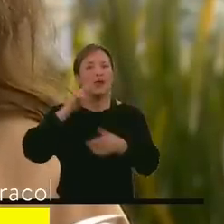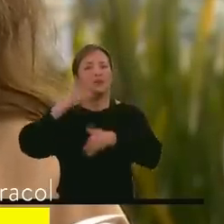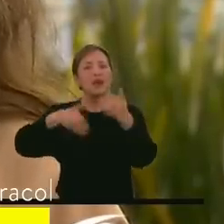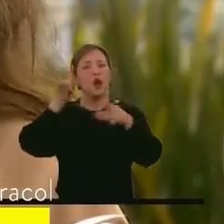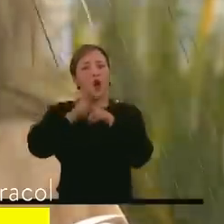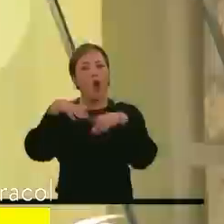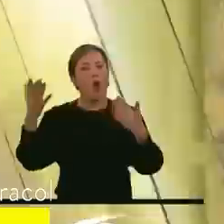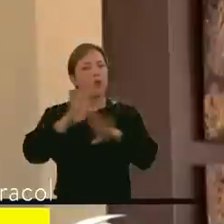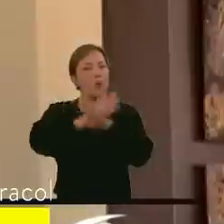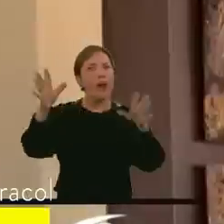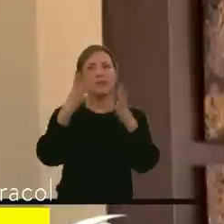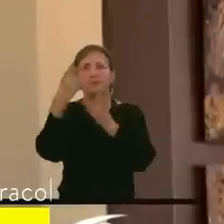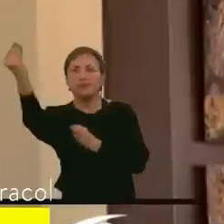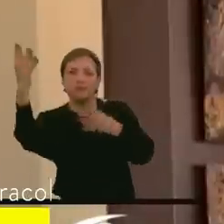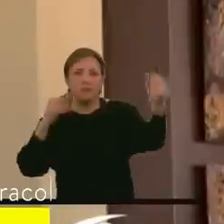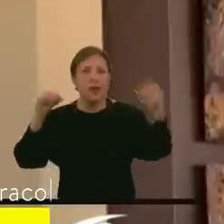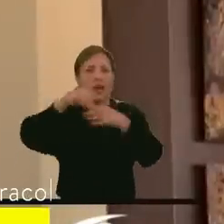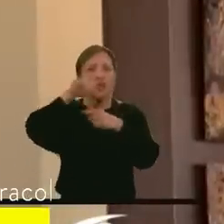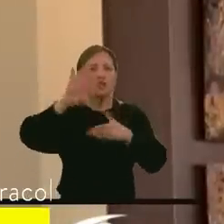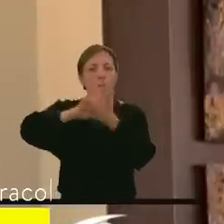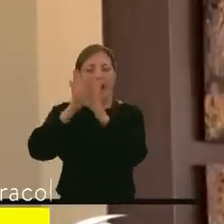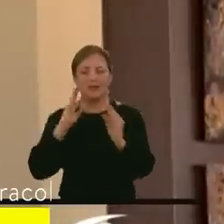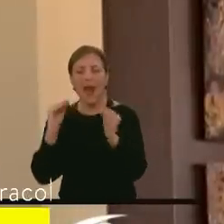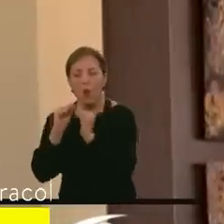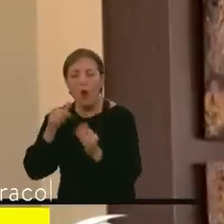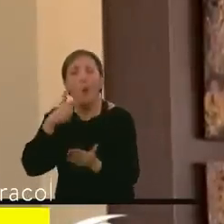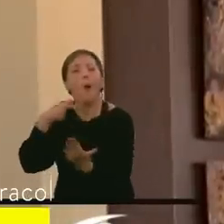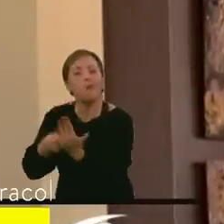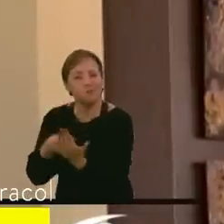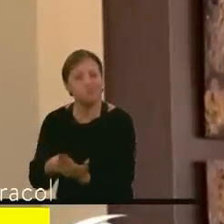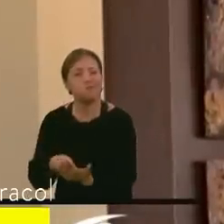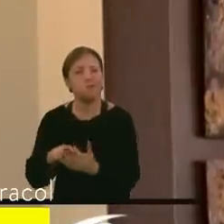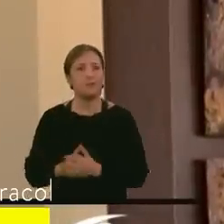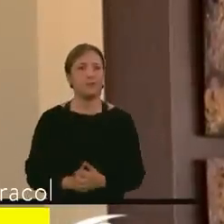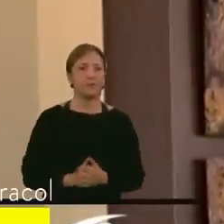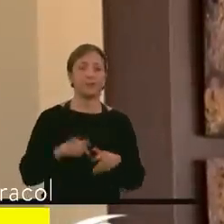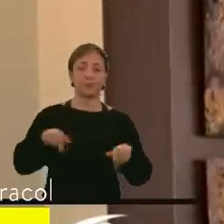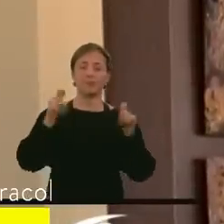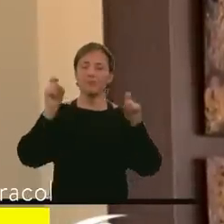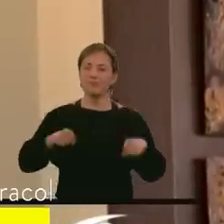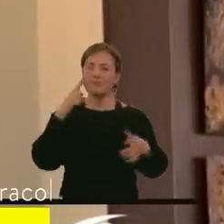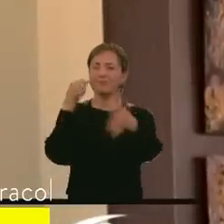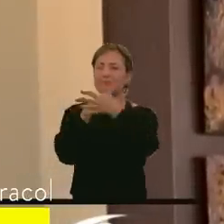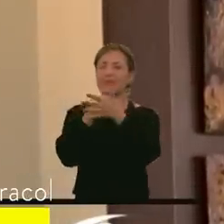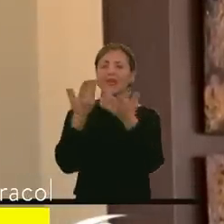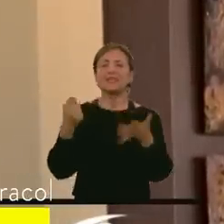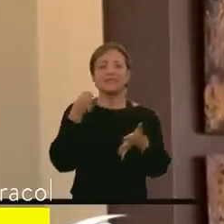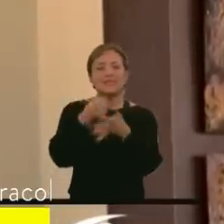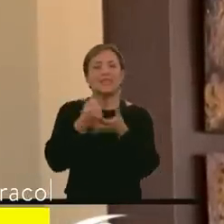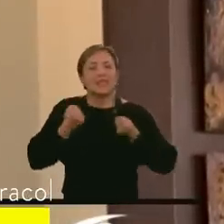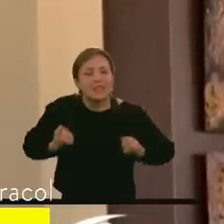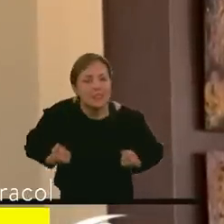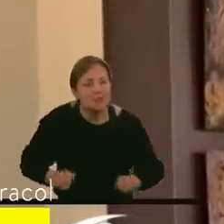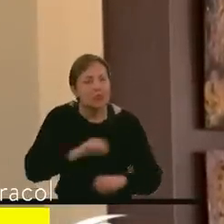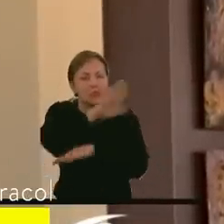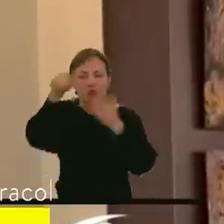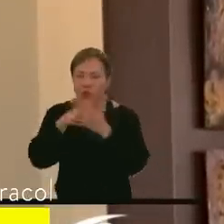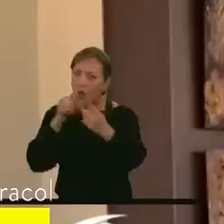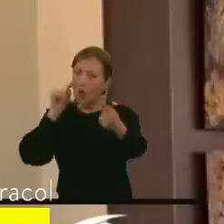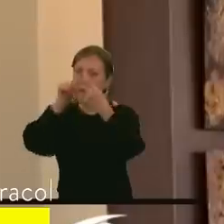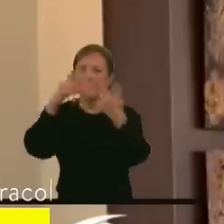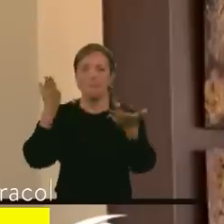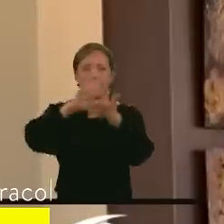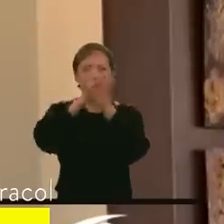de paz. Deberíamos enfocar todos los esfuerzos en la construcción de la paz, todos los esfuerzos en la búsqueda